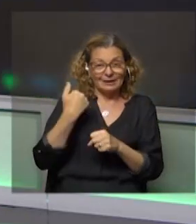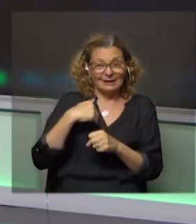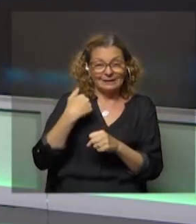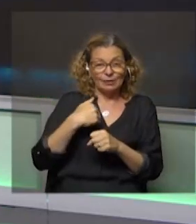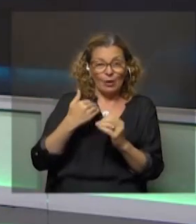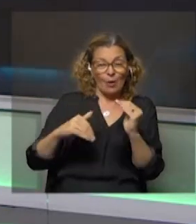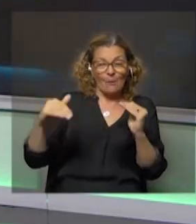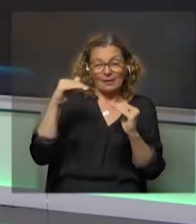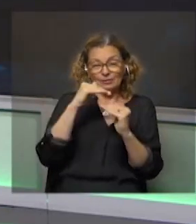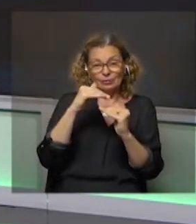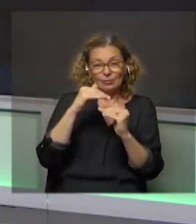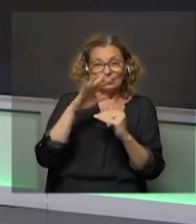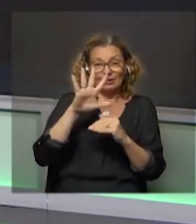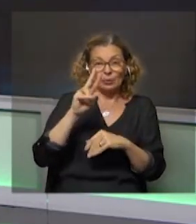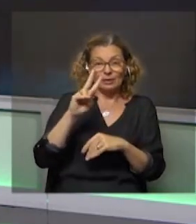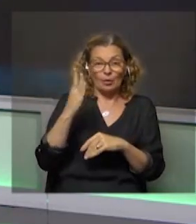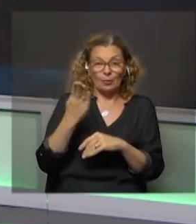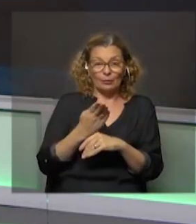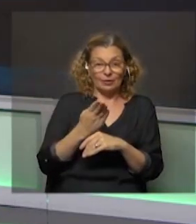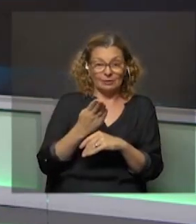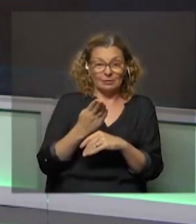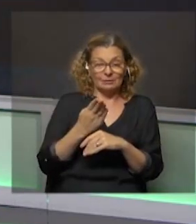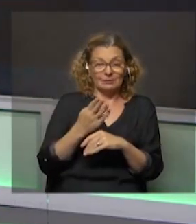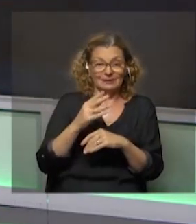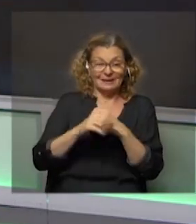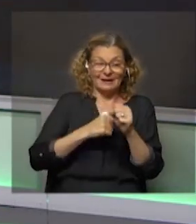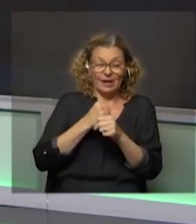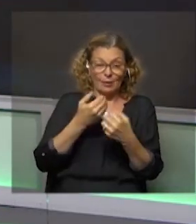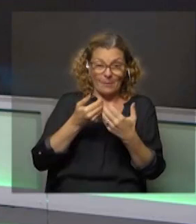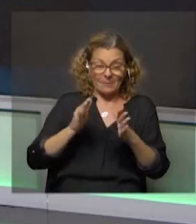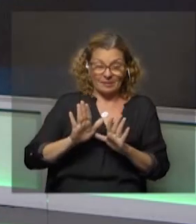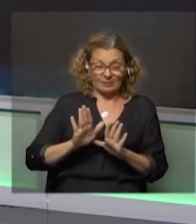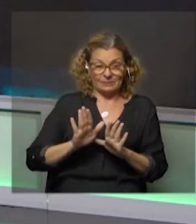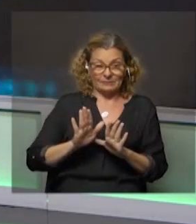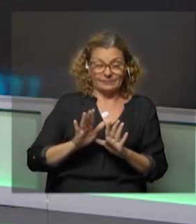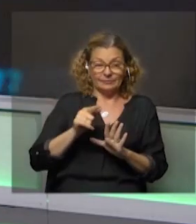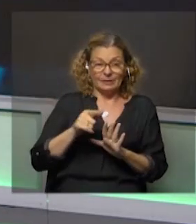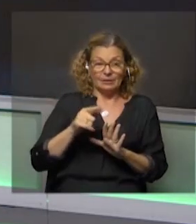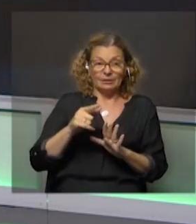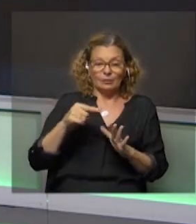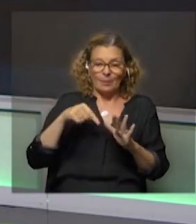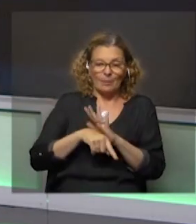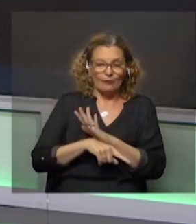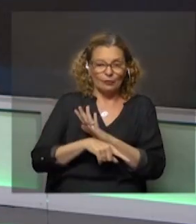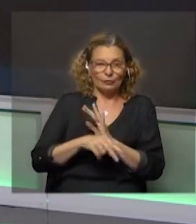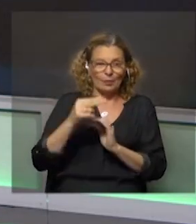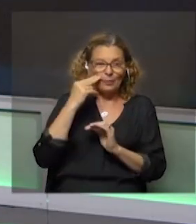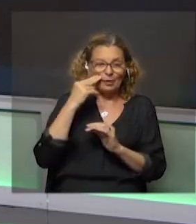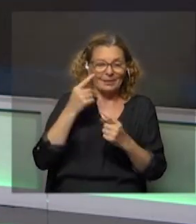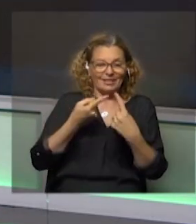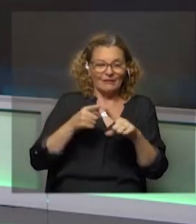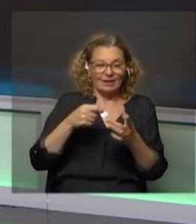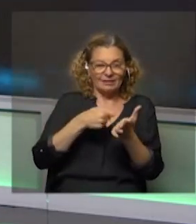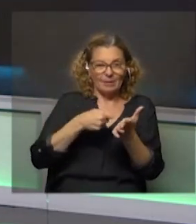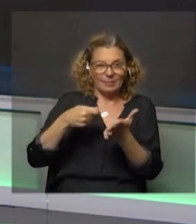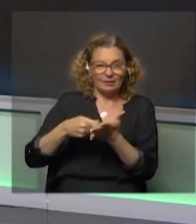aumentó justamente un 52% desde que empezó el año sí Entonces eso ha ido profundizando la diferencia de